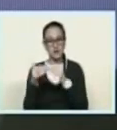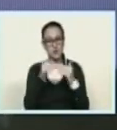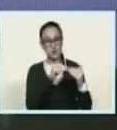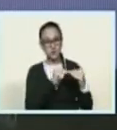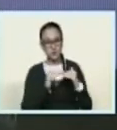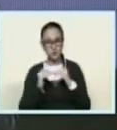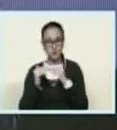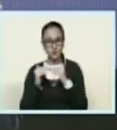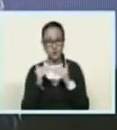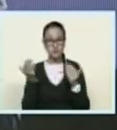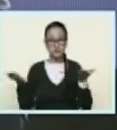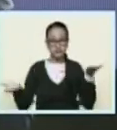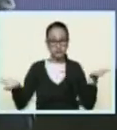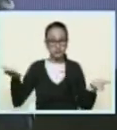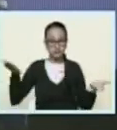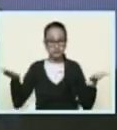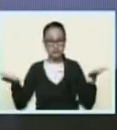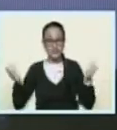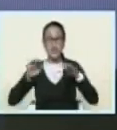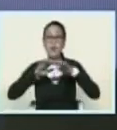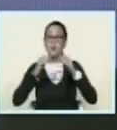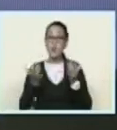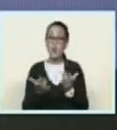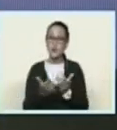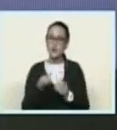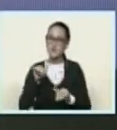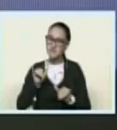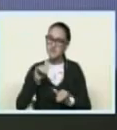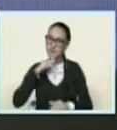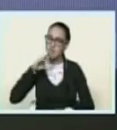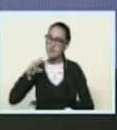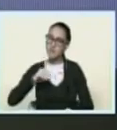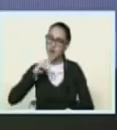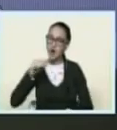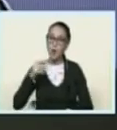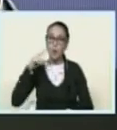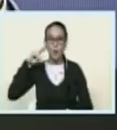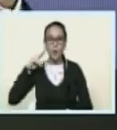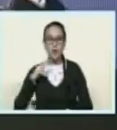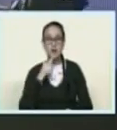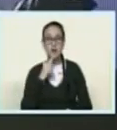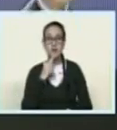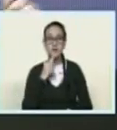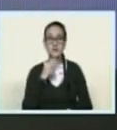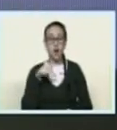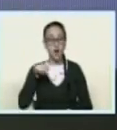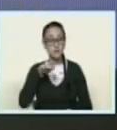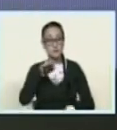del universo del que nos hablaba Bolívar, hoy estén los primeros pasos andados.